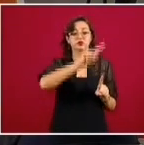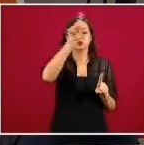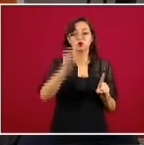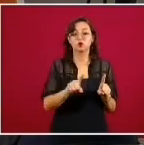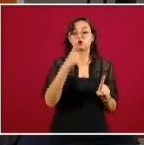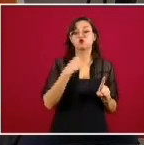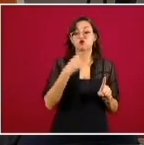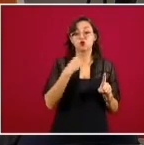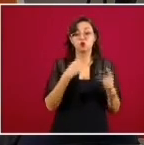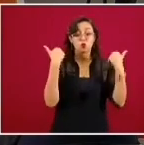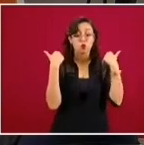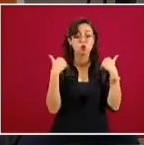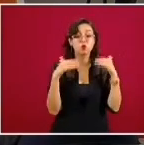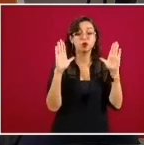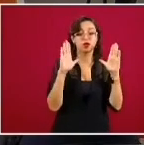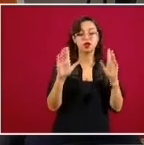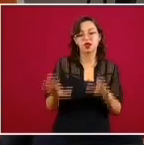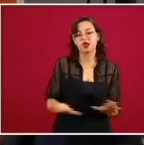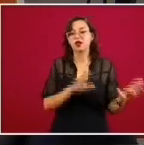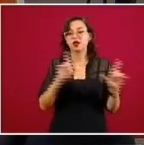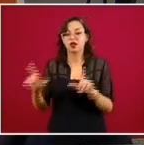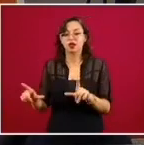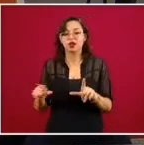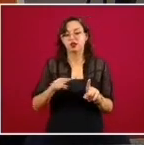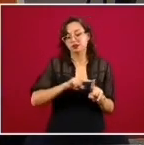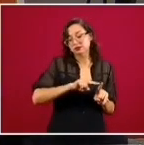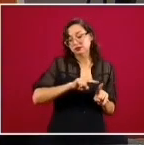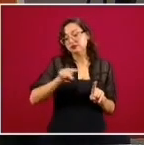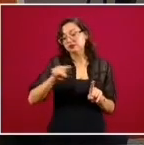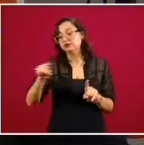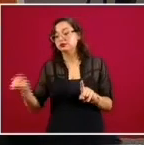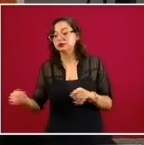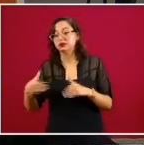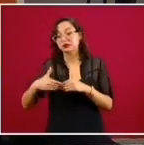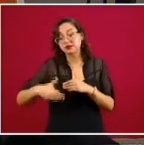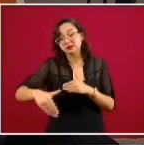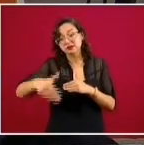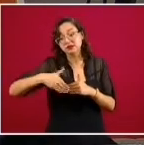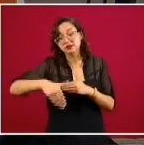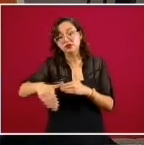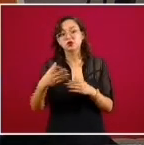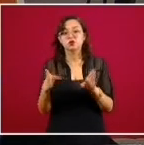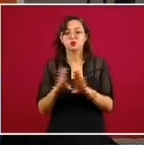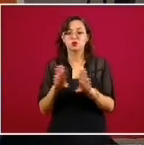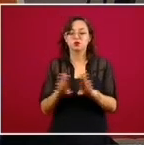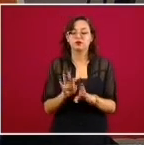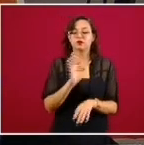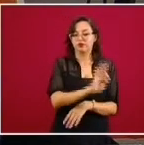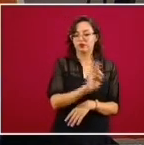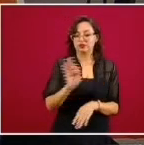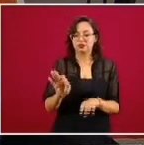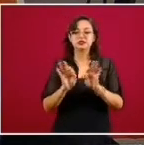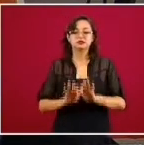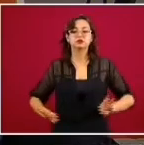curva proyectada, es decir, lo que va a venir dado el comportamiento de la epidemia, solo para indicar algunas fechas